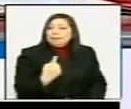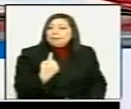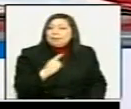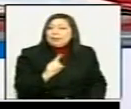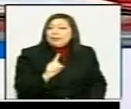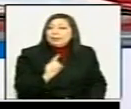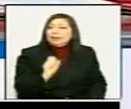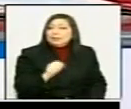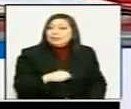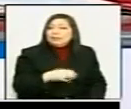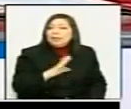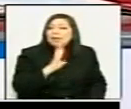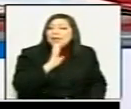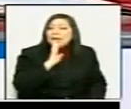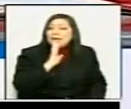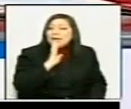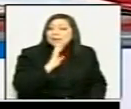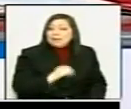le exprese